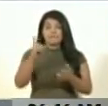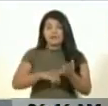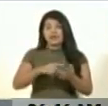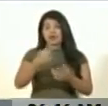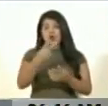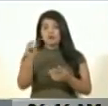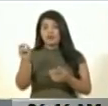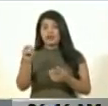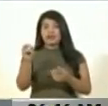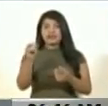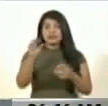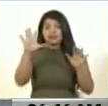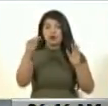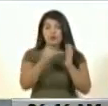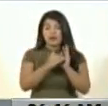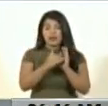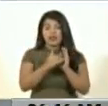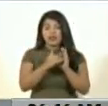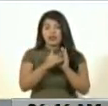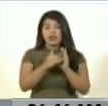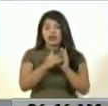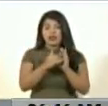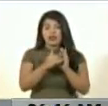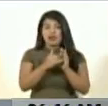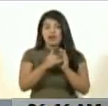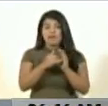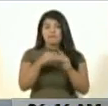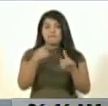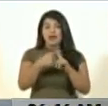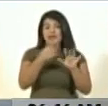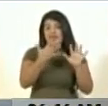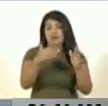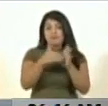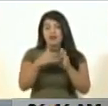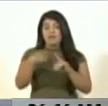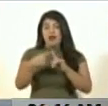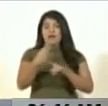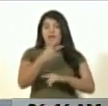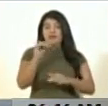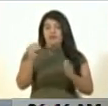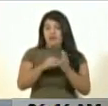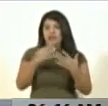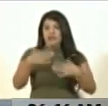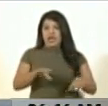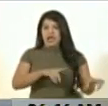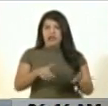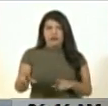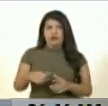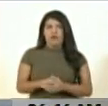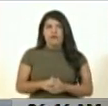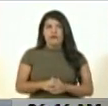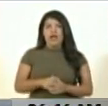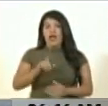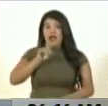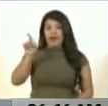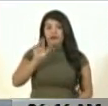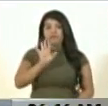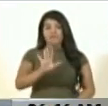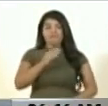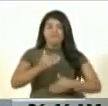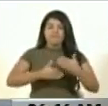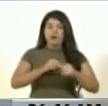2.000, 5.000, 10.000 y 20.000. Lo cual permite ahora seguir este proceso